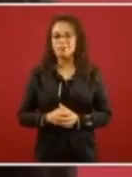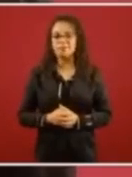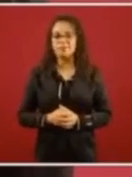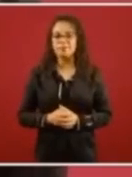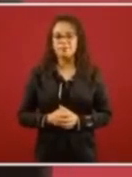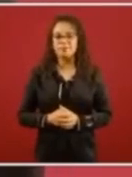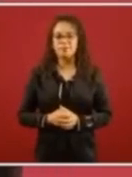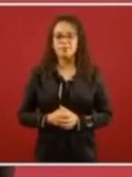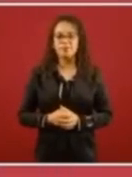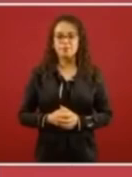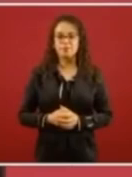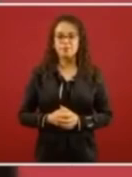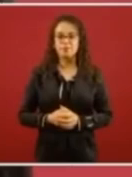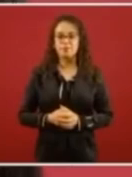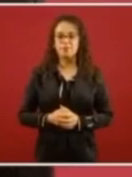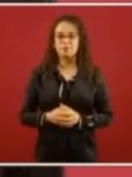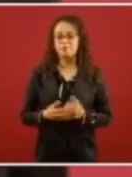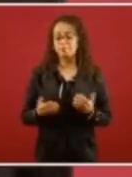muy